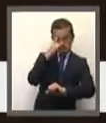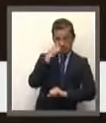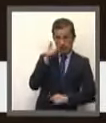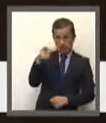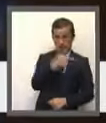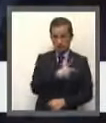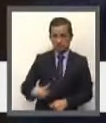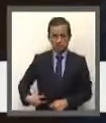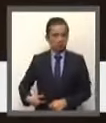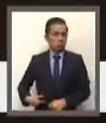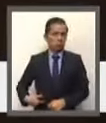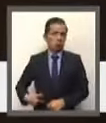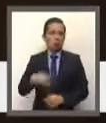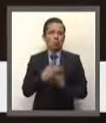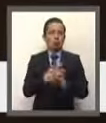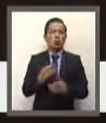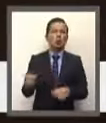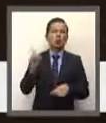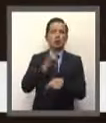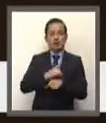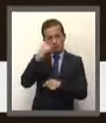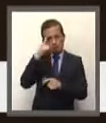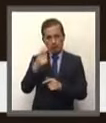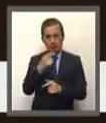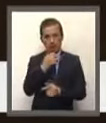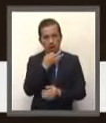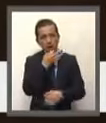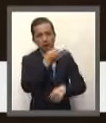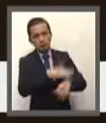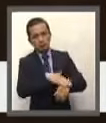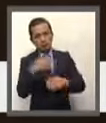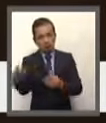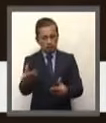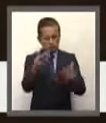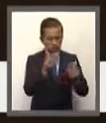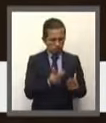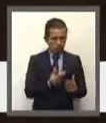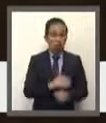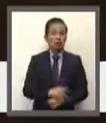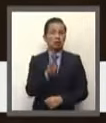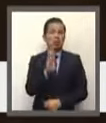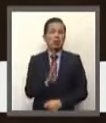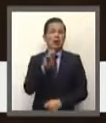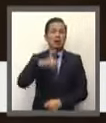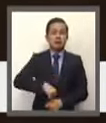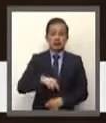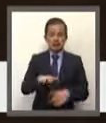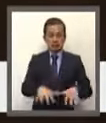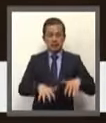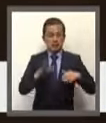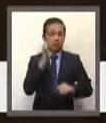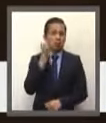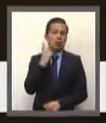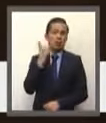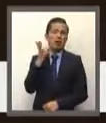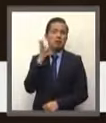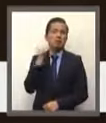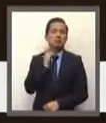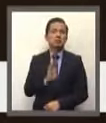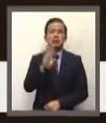al día del mensajero, tratando al Congreso como una ventanilla administrativa. El